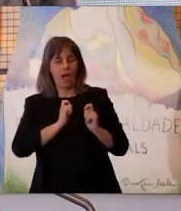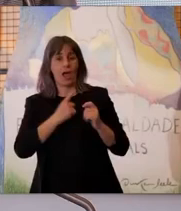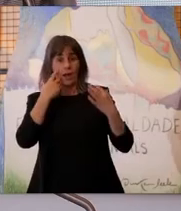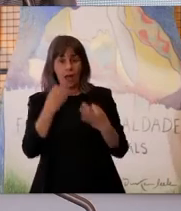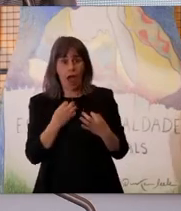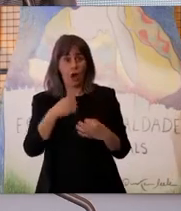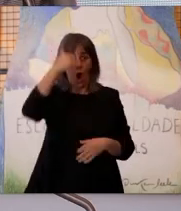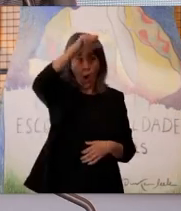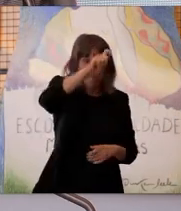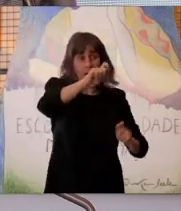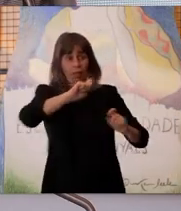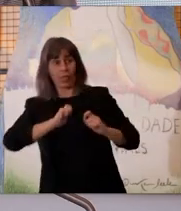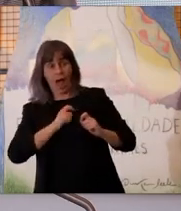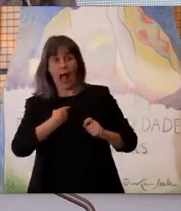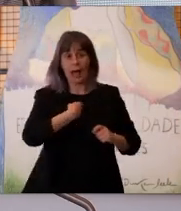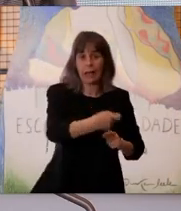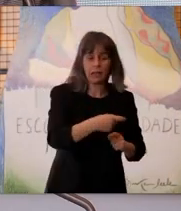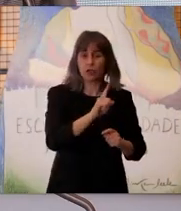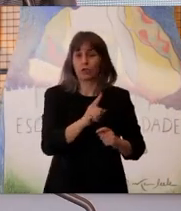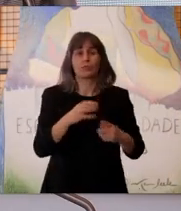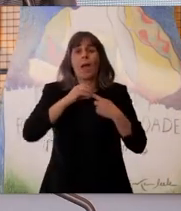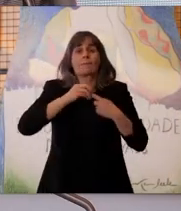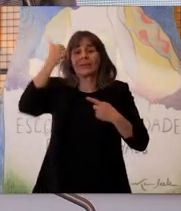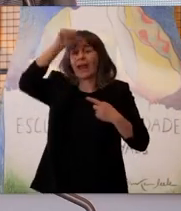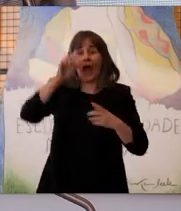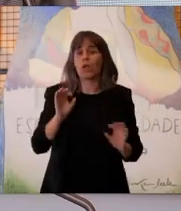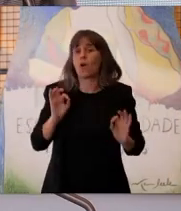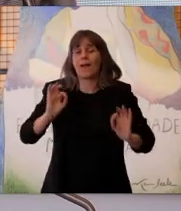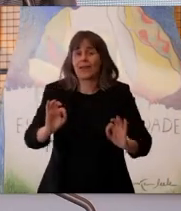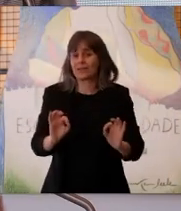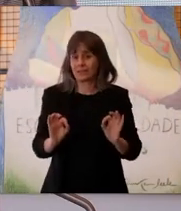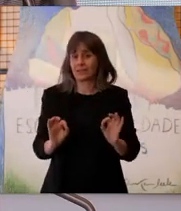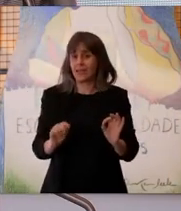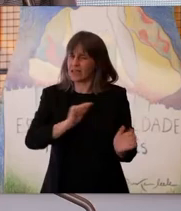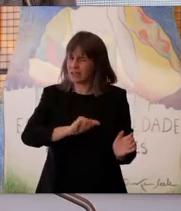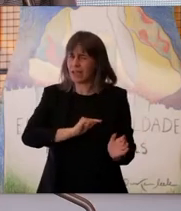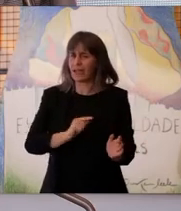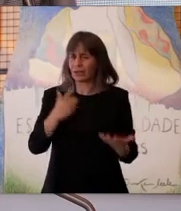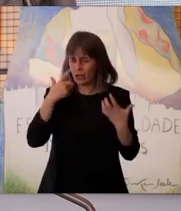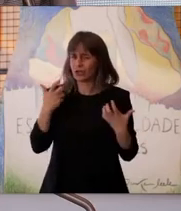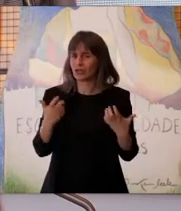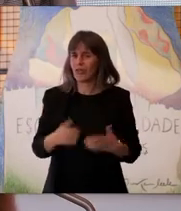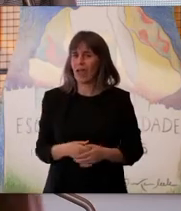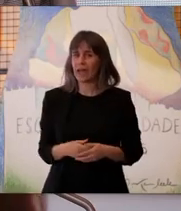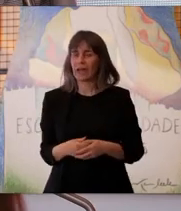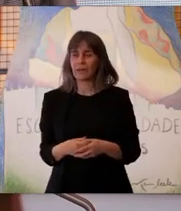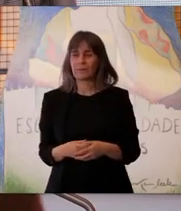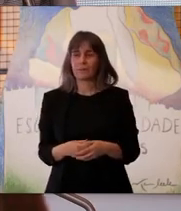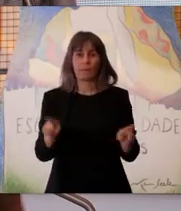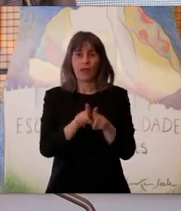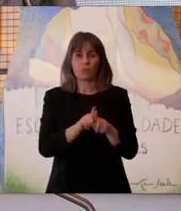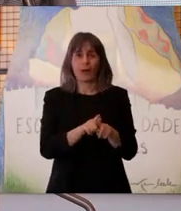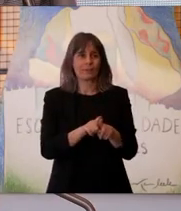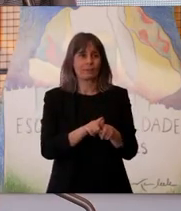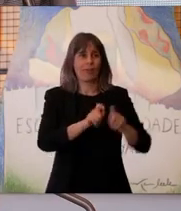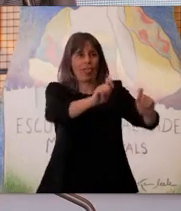te ponga ni te quite es el patriarcado y lo lo notas o sea es es o sea lo notas como si fuera un señor o sea